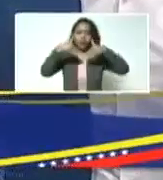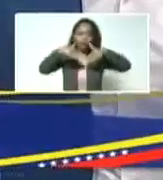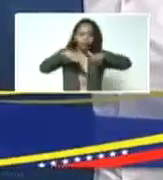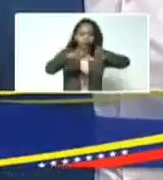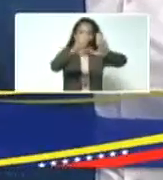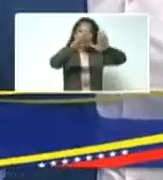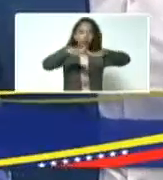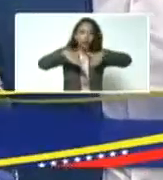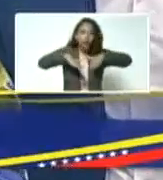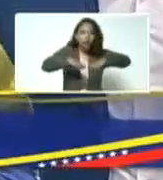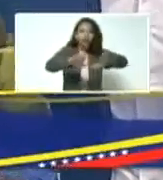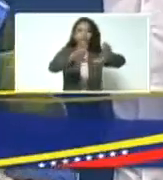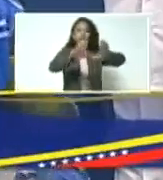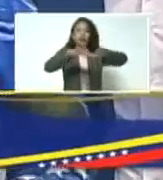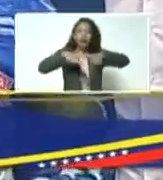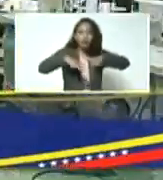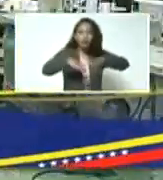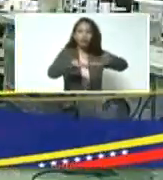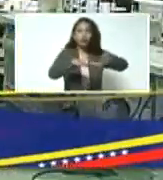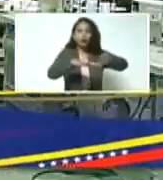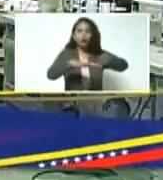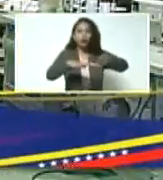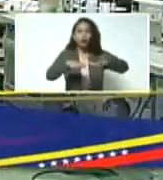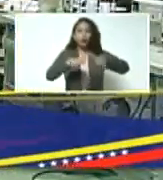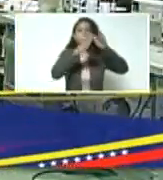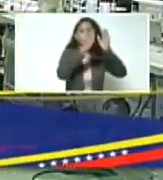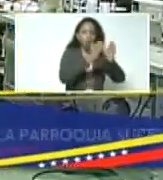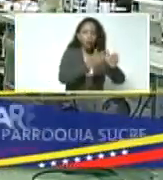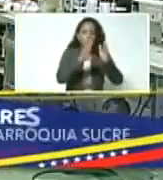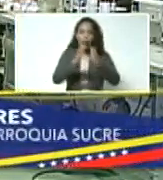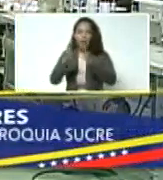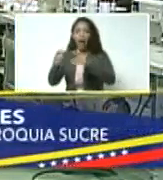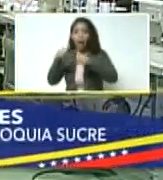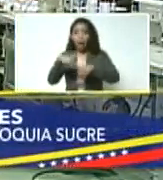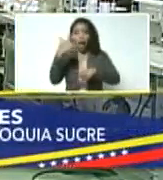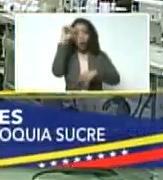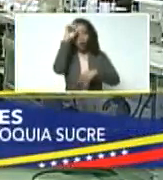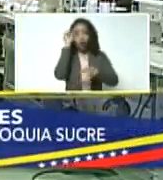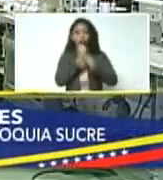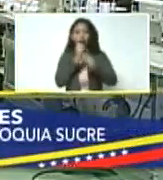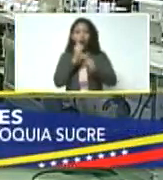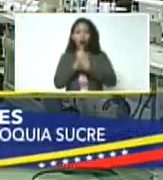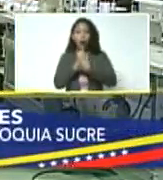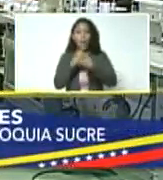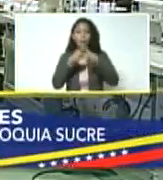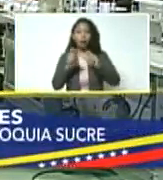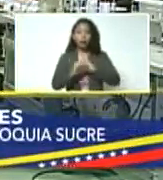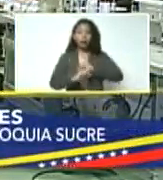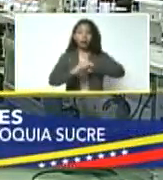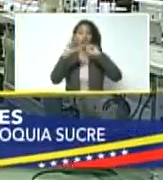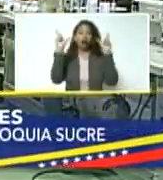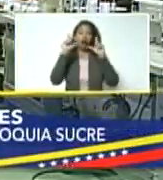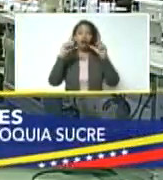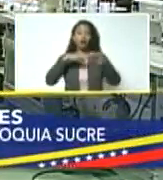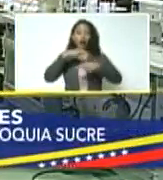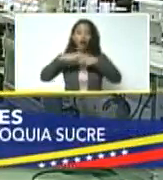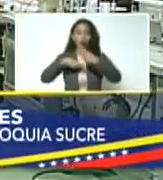la confección, y se han ordenado. Aquí estamos en una obra, pero increíble, de la